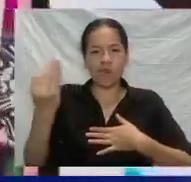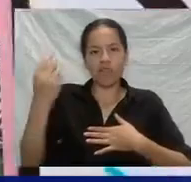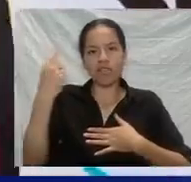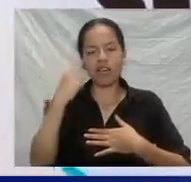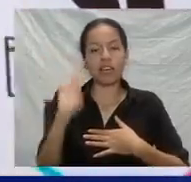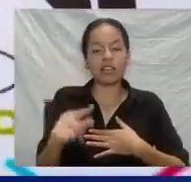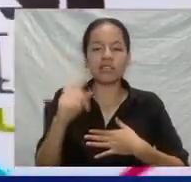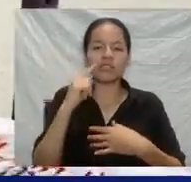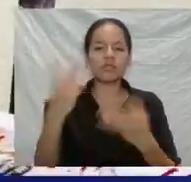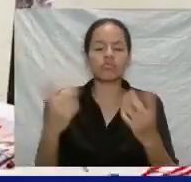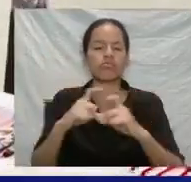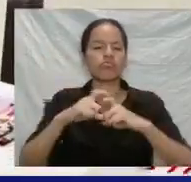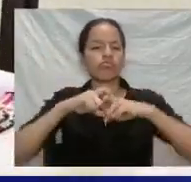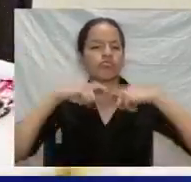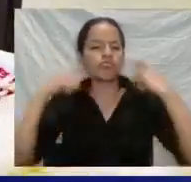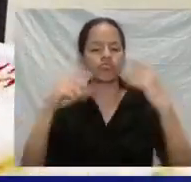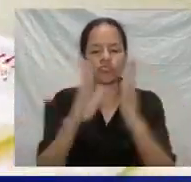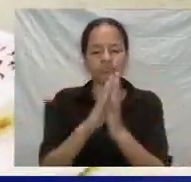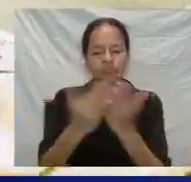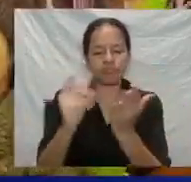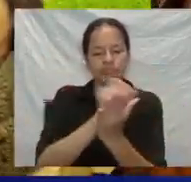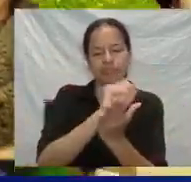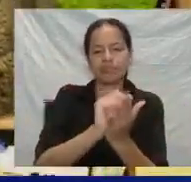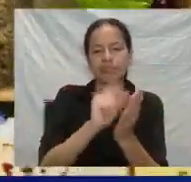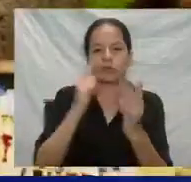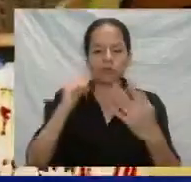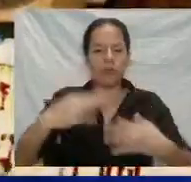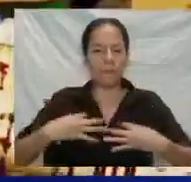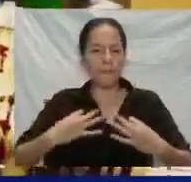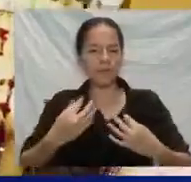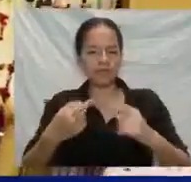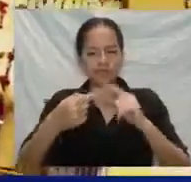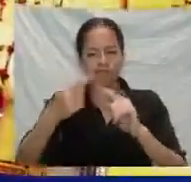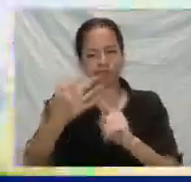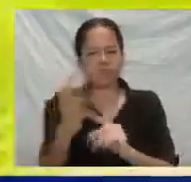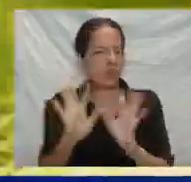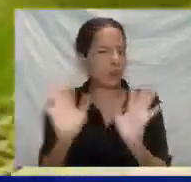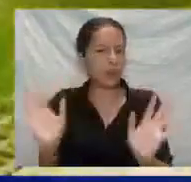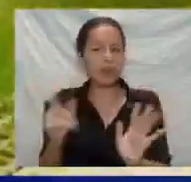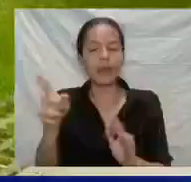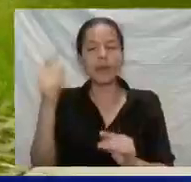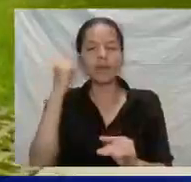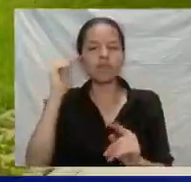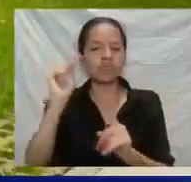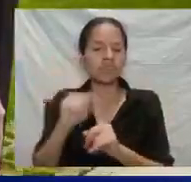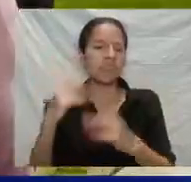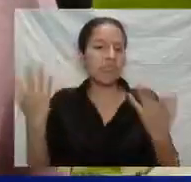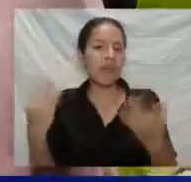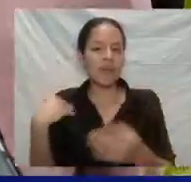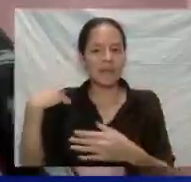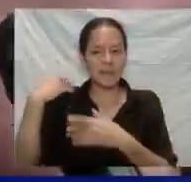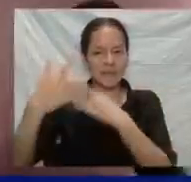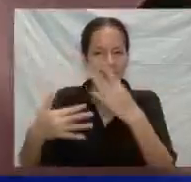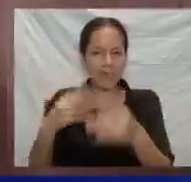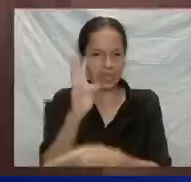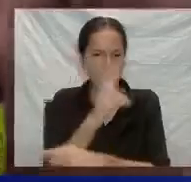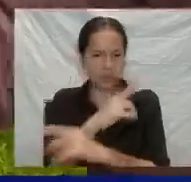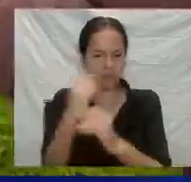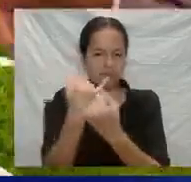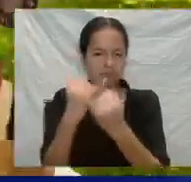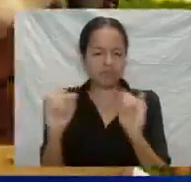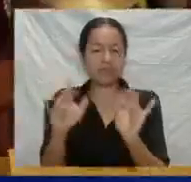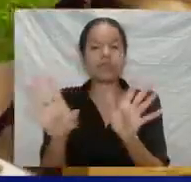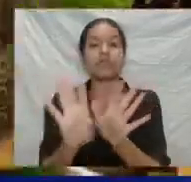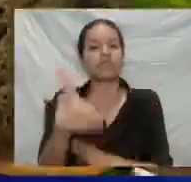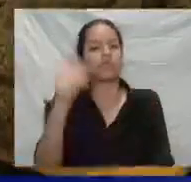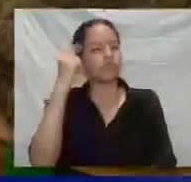tarjetería entre otros en su mayoría con motivos por el bicentenario de la independencia nos caracterizamos entre regios a crochet e giros